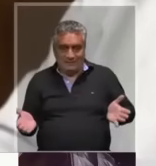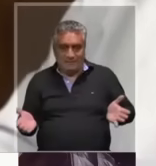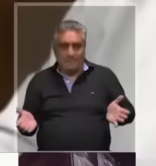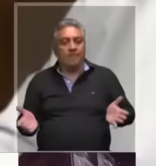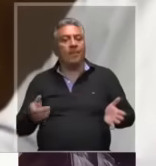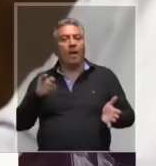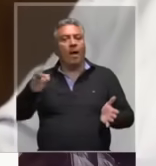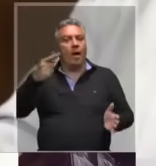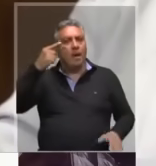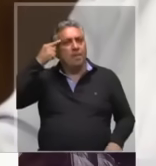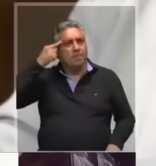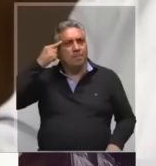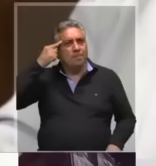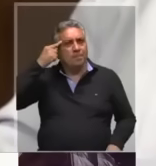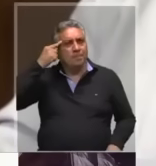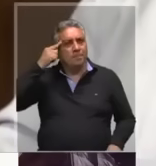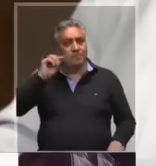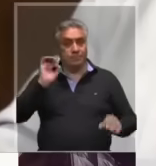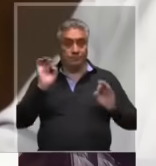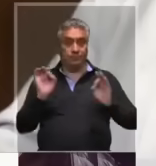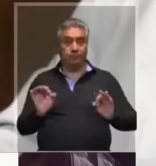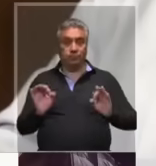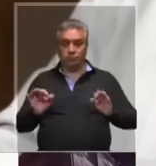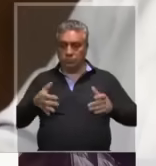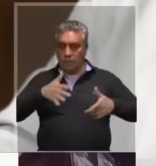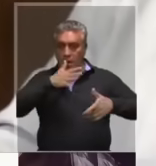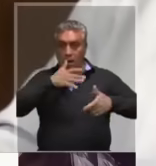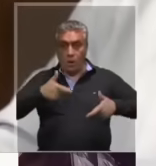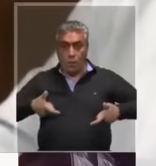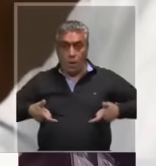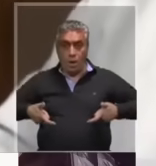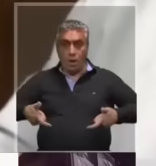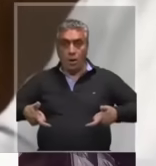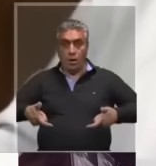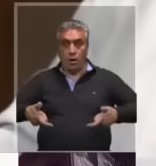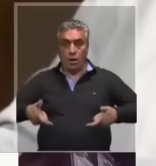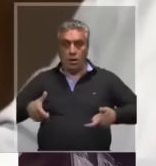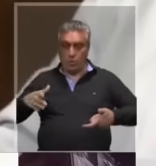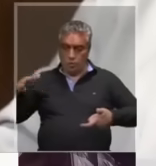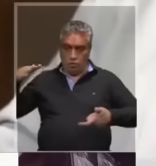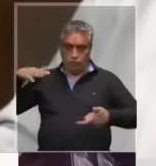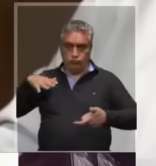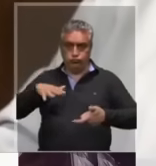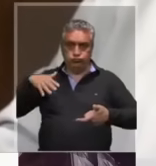consideró que el caudal era plausible.